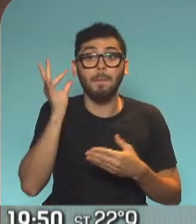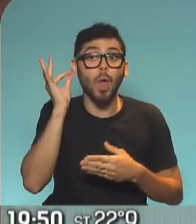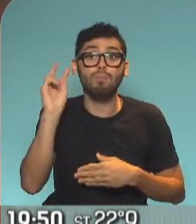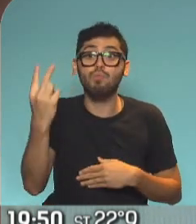maradona gracias